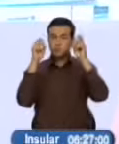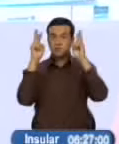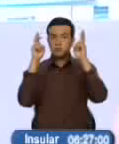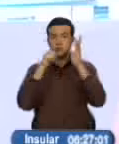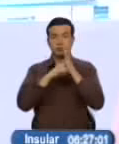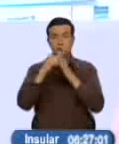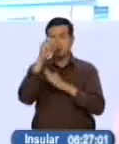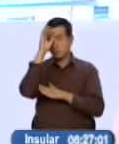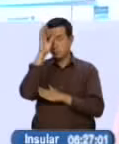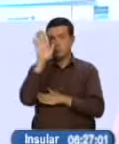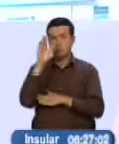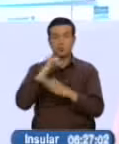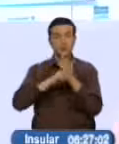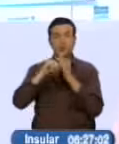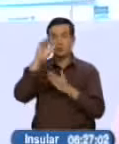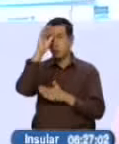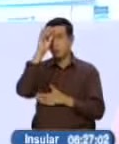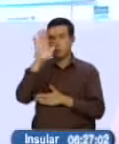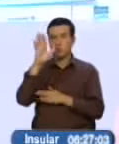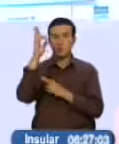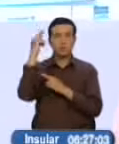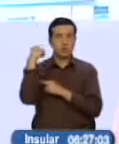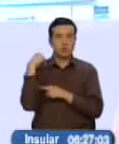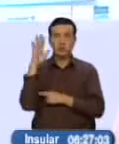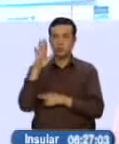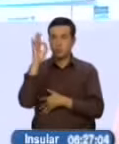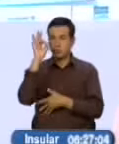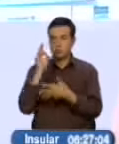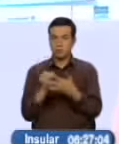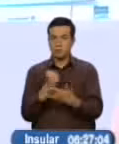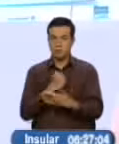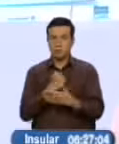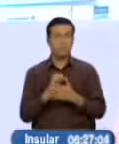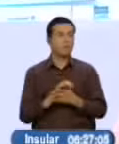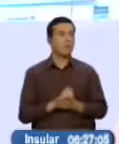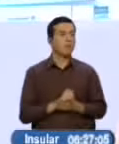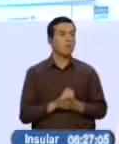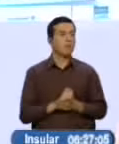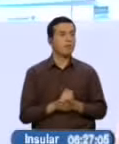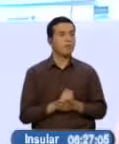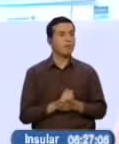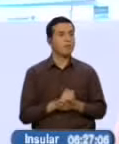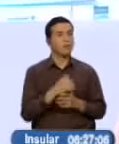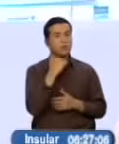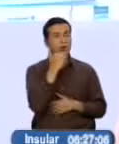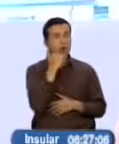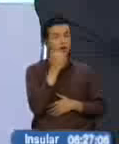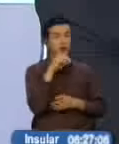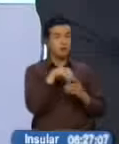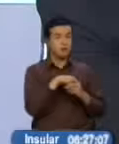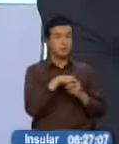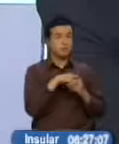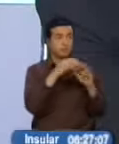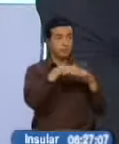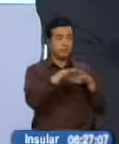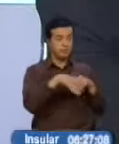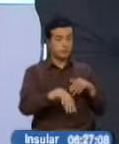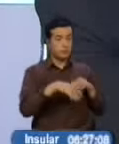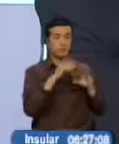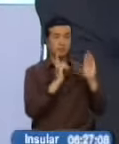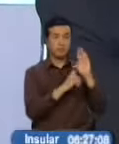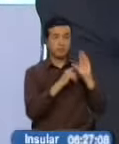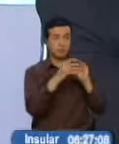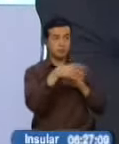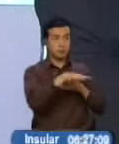sistema, es el Ministerio de Cultura, que tiene su presupuesto propio. ¿Va a haber una redistribución de los recursos dentro de esta fuente de financiamiento que usted nos